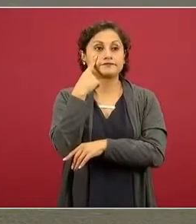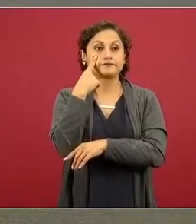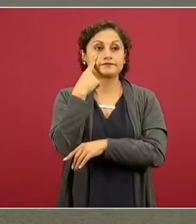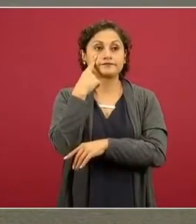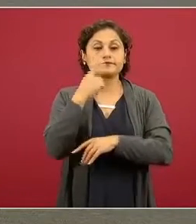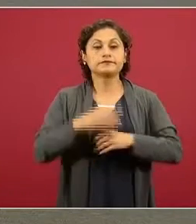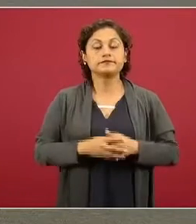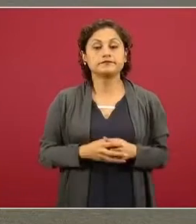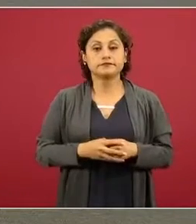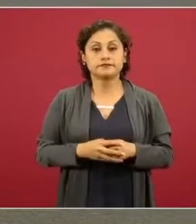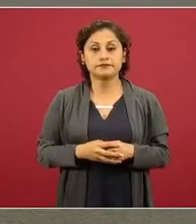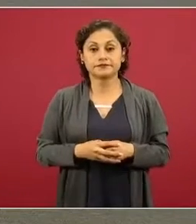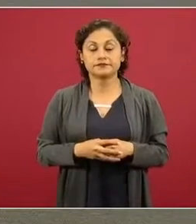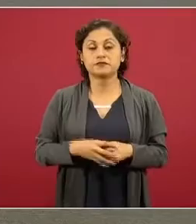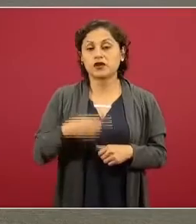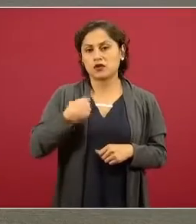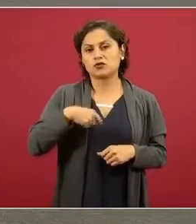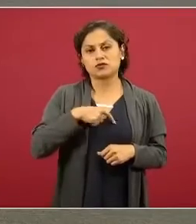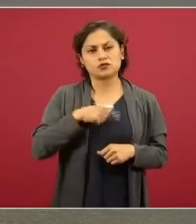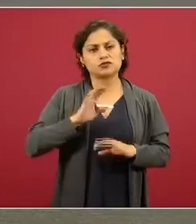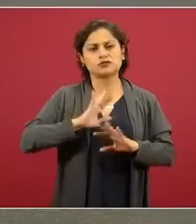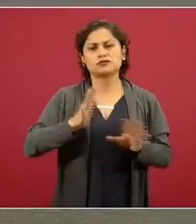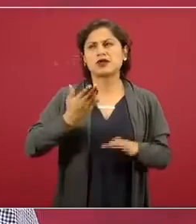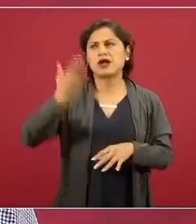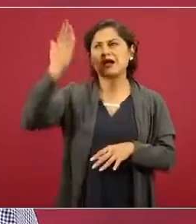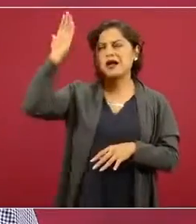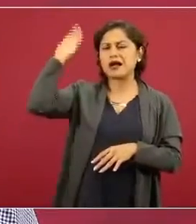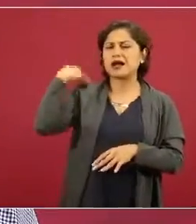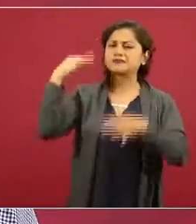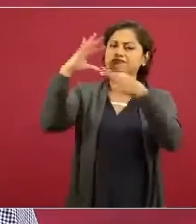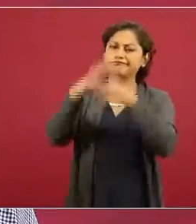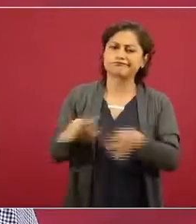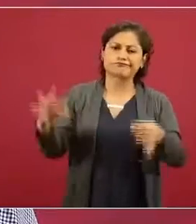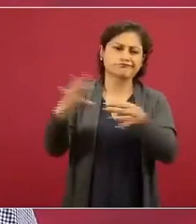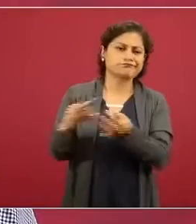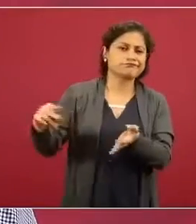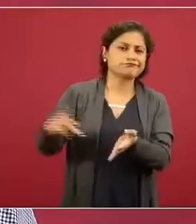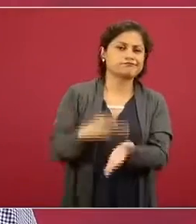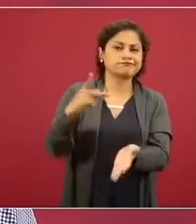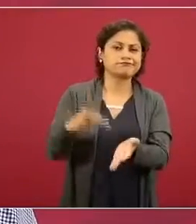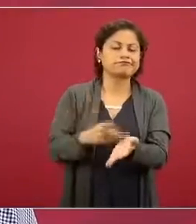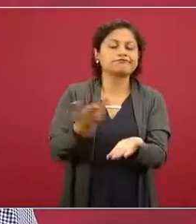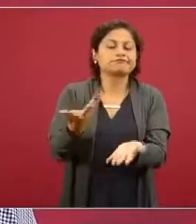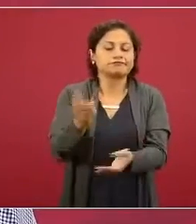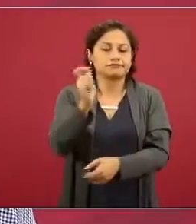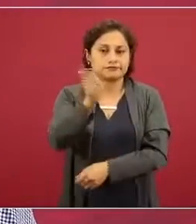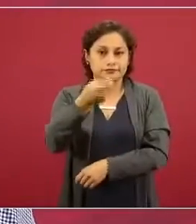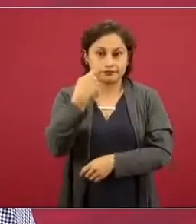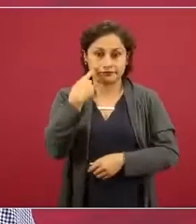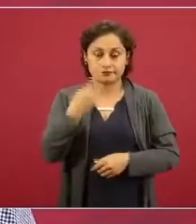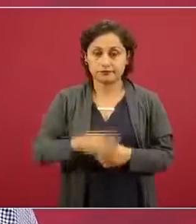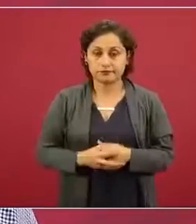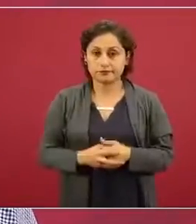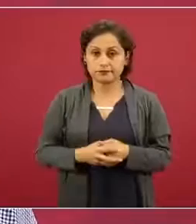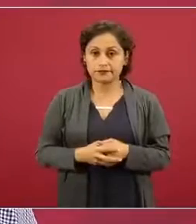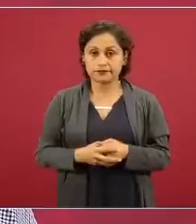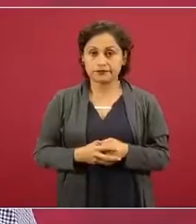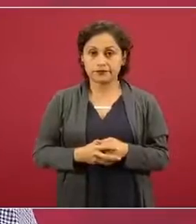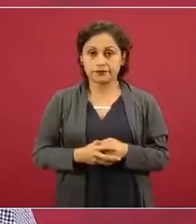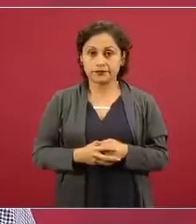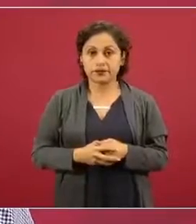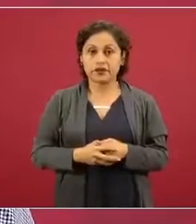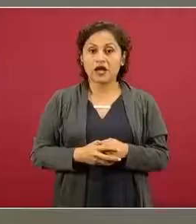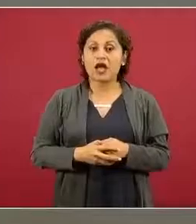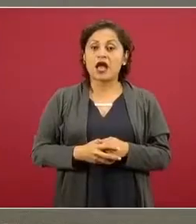lo hemos dicho muchas veces y desde mayo, la idea principal de decir hay una posibilidad de